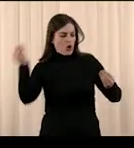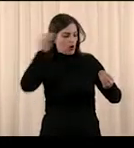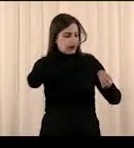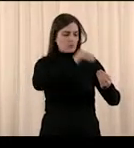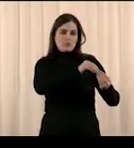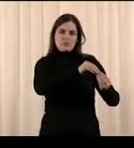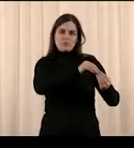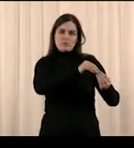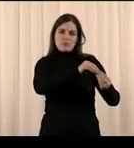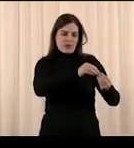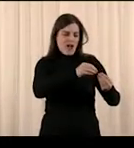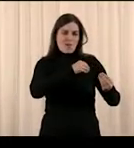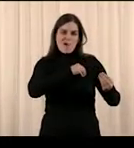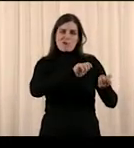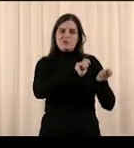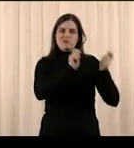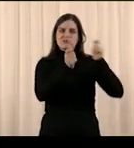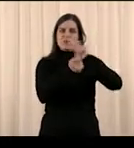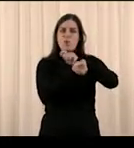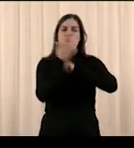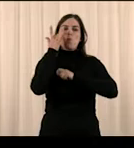pure. Se vuelve puro.